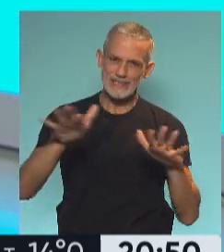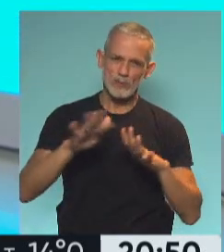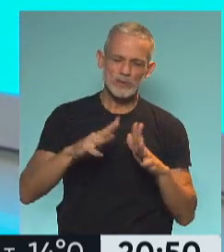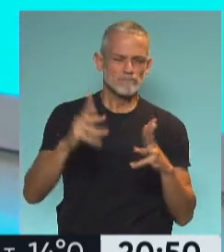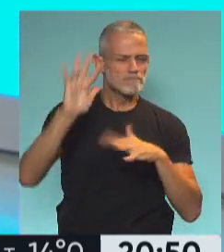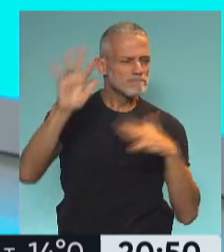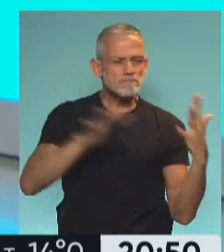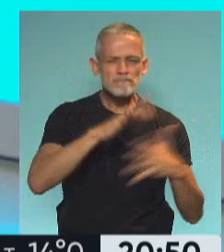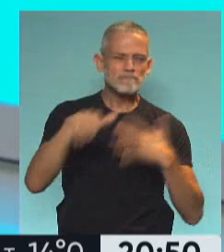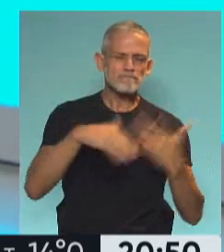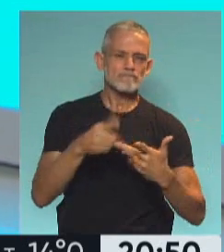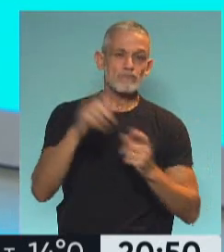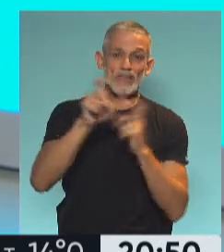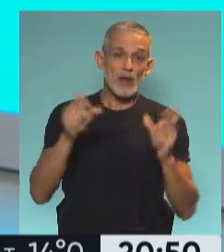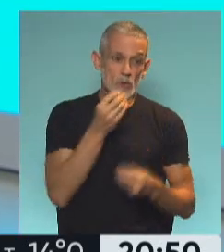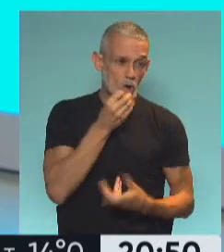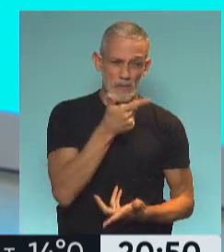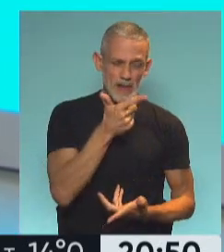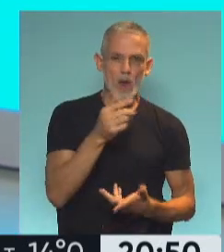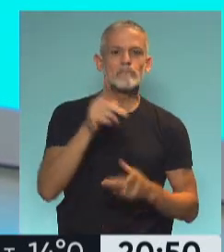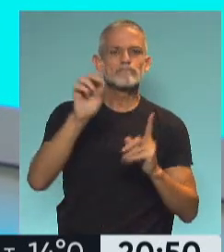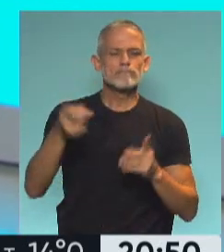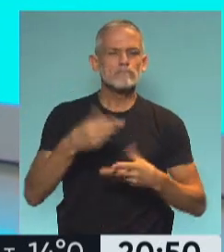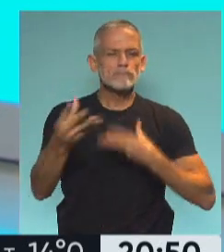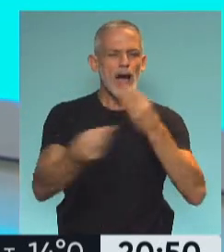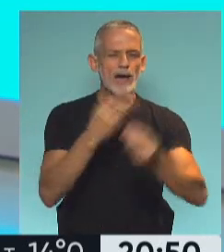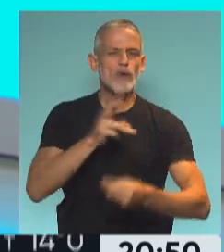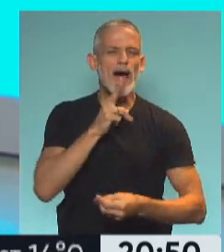mucha destemplanza para todos aquellos que no tienen que comer y allí la solidaridad Atlanta. Bien por Atlanta.